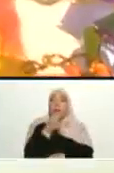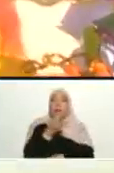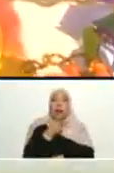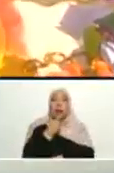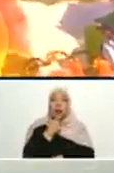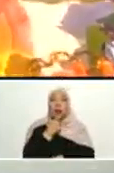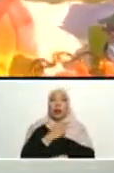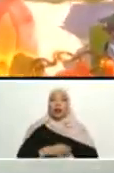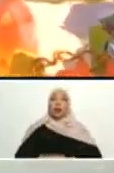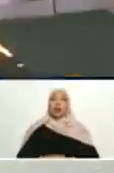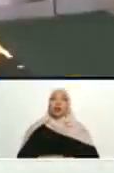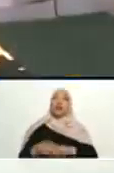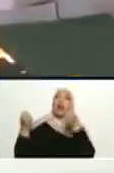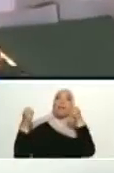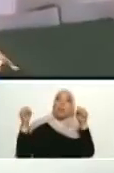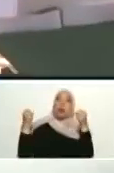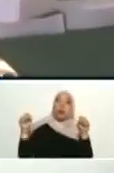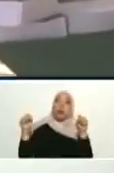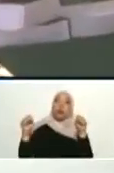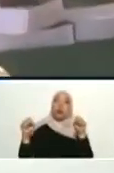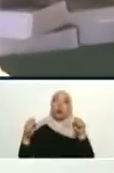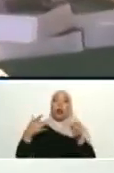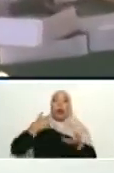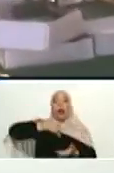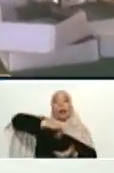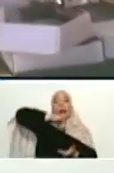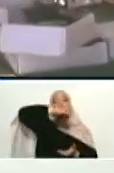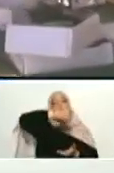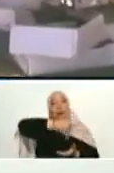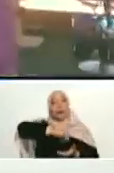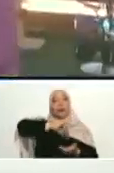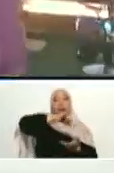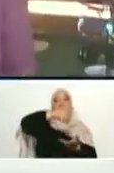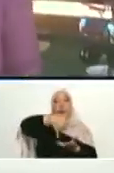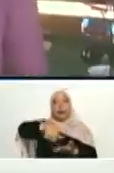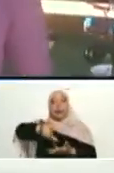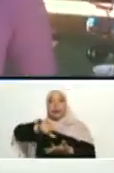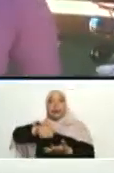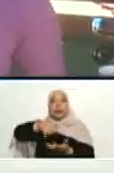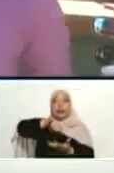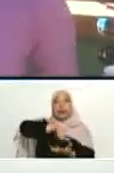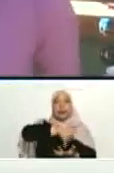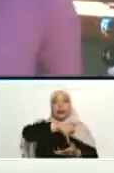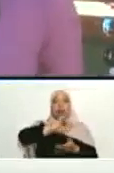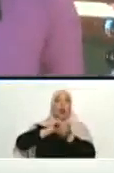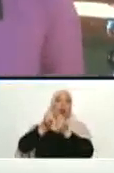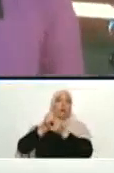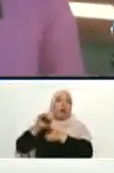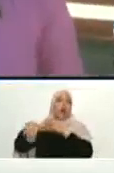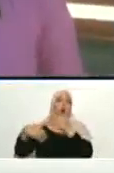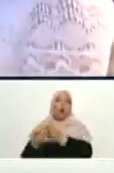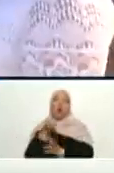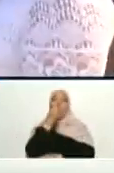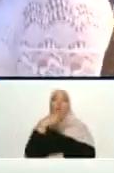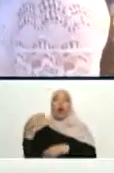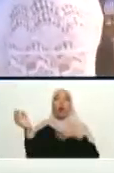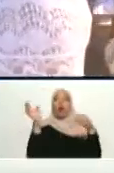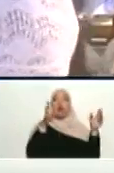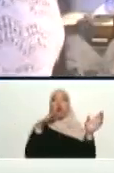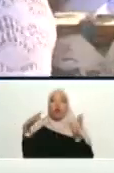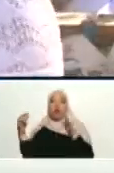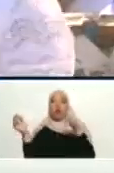donde se puede practicar el submarinismo, se pueden practicar todos los deportes, hay buen viento para practicar todos